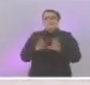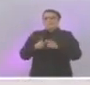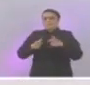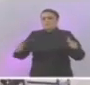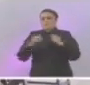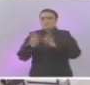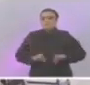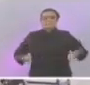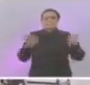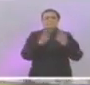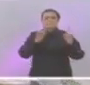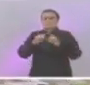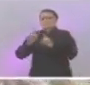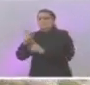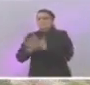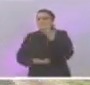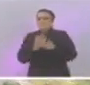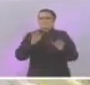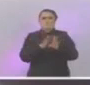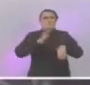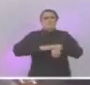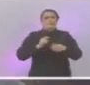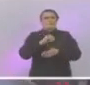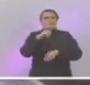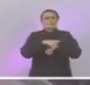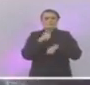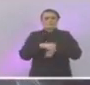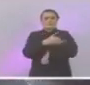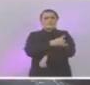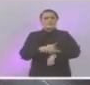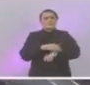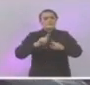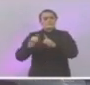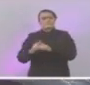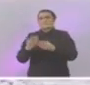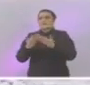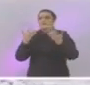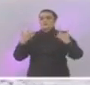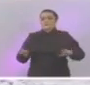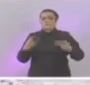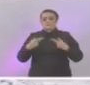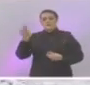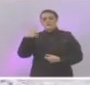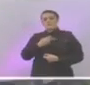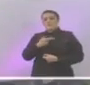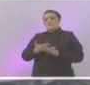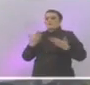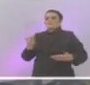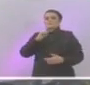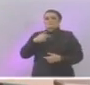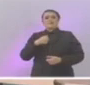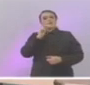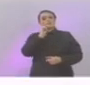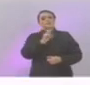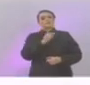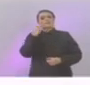de importantes obras de infraestructura y un mayor número de familias que por ende están superando la pobreza. Como habrán